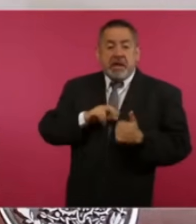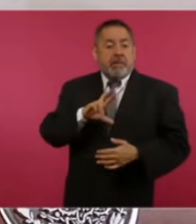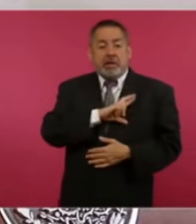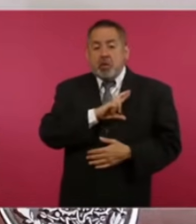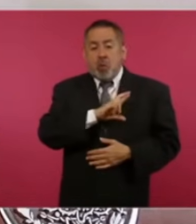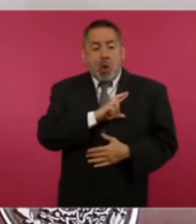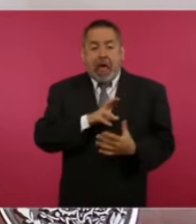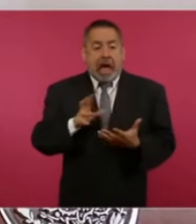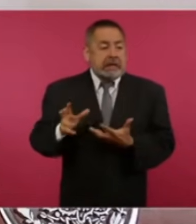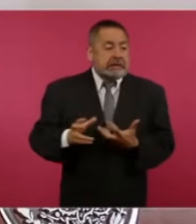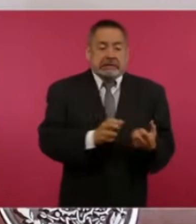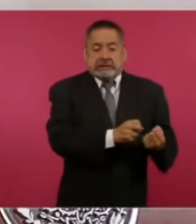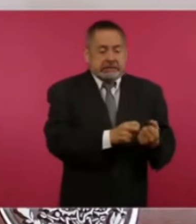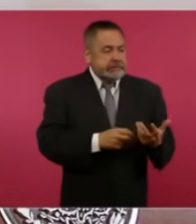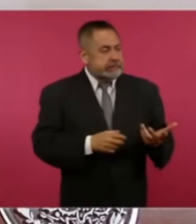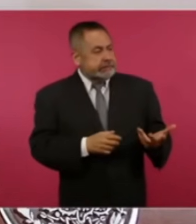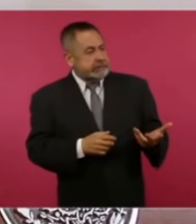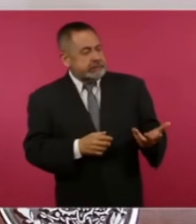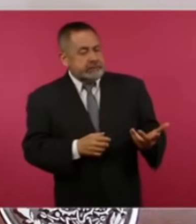de